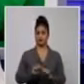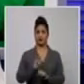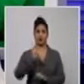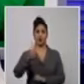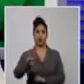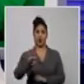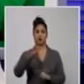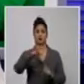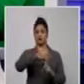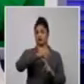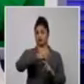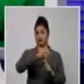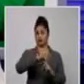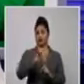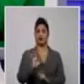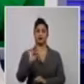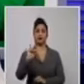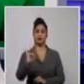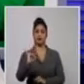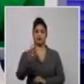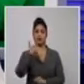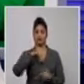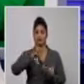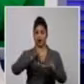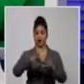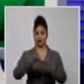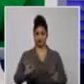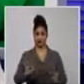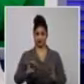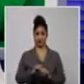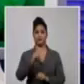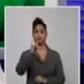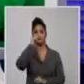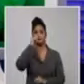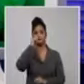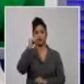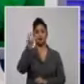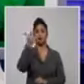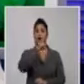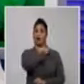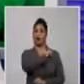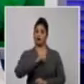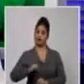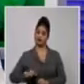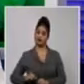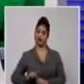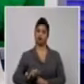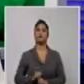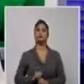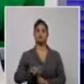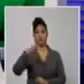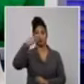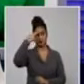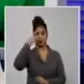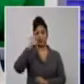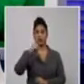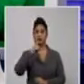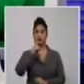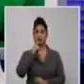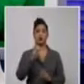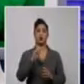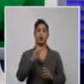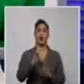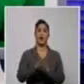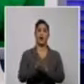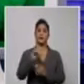Cristóbal, 7 de Artemisa, Bauta, Alquizar, San Antonio y Mariel, con un caso confirmado